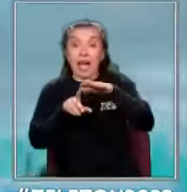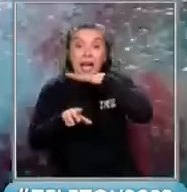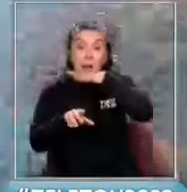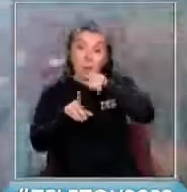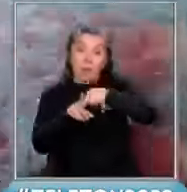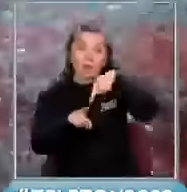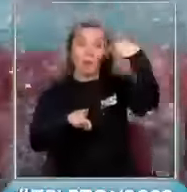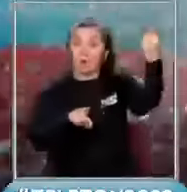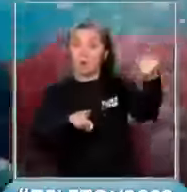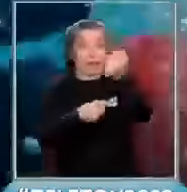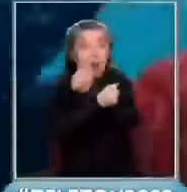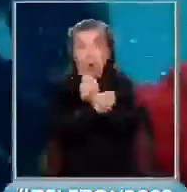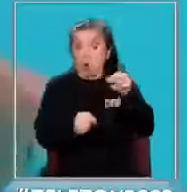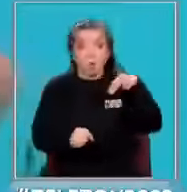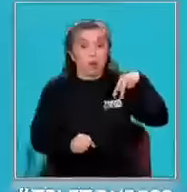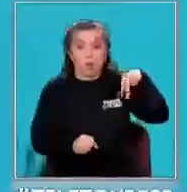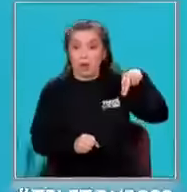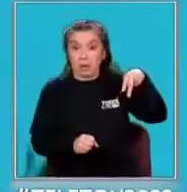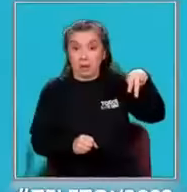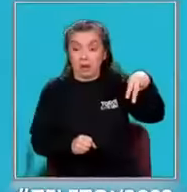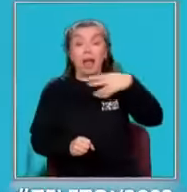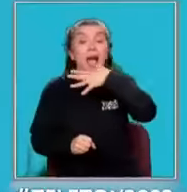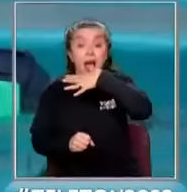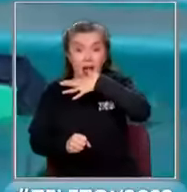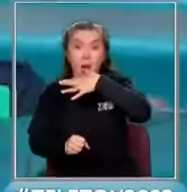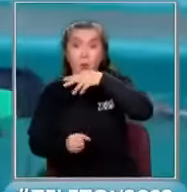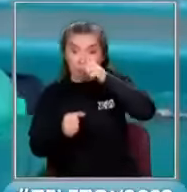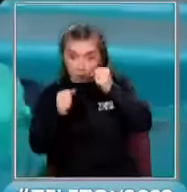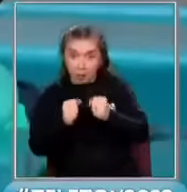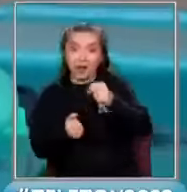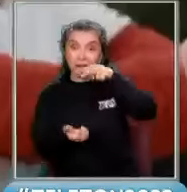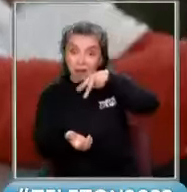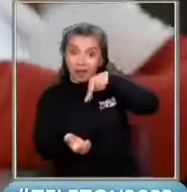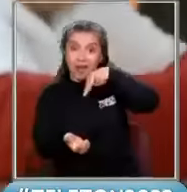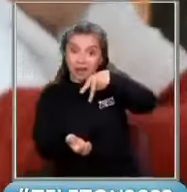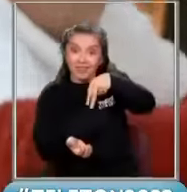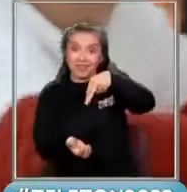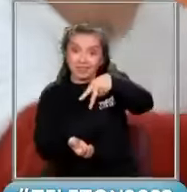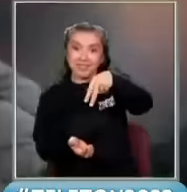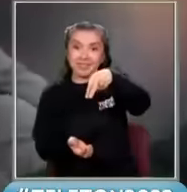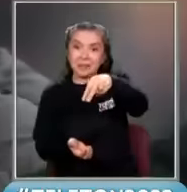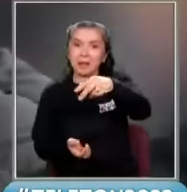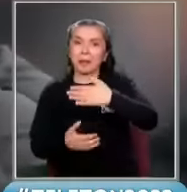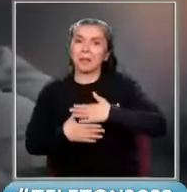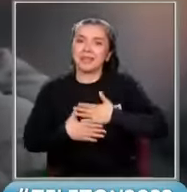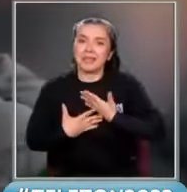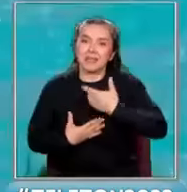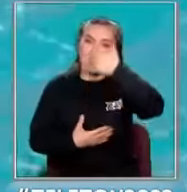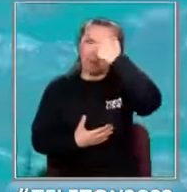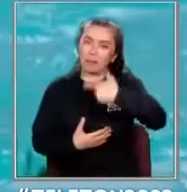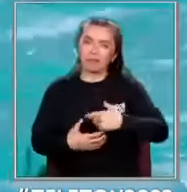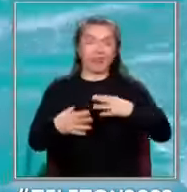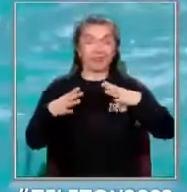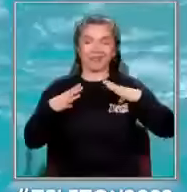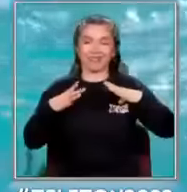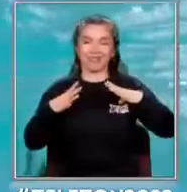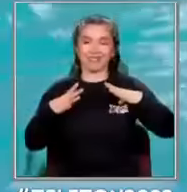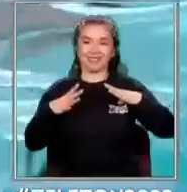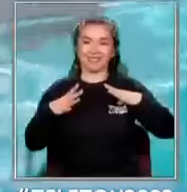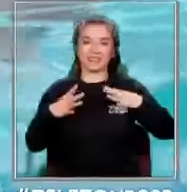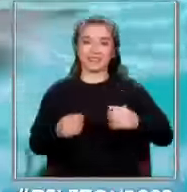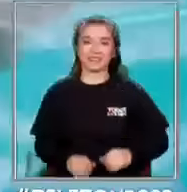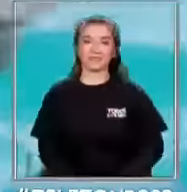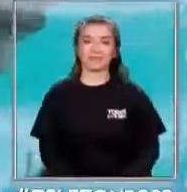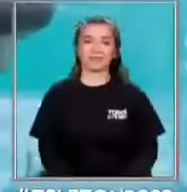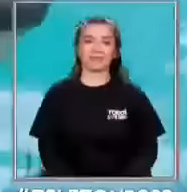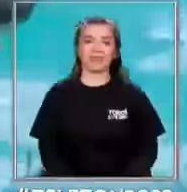no puedo caminar, en el agua puedo caminar. Me siento como una persona feliz. A él le llegó